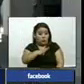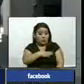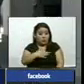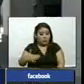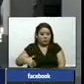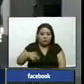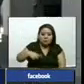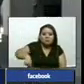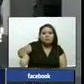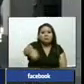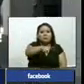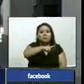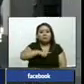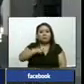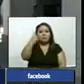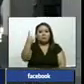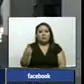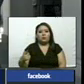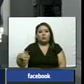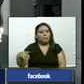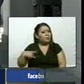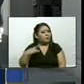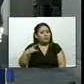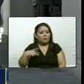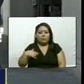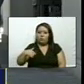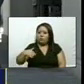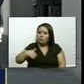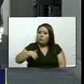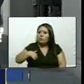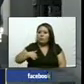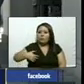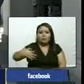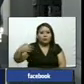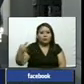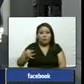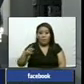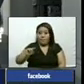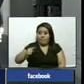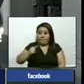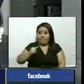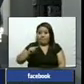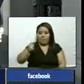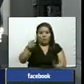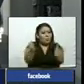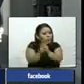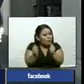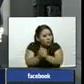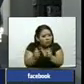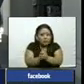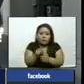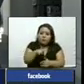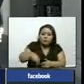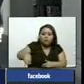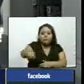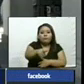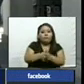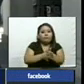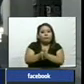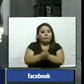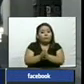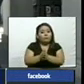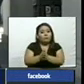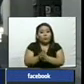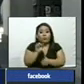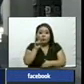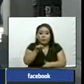chilenos, tengo siempre que poner los problemas, los intereses de los chilenos,